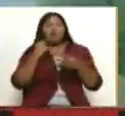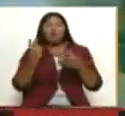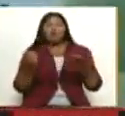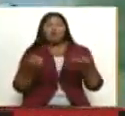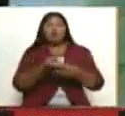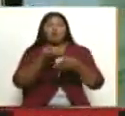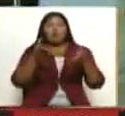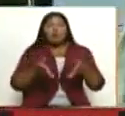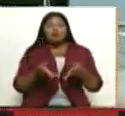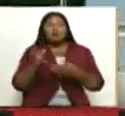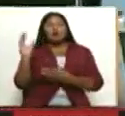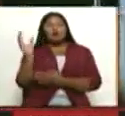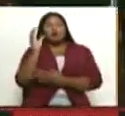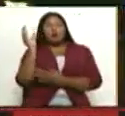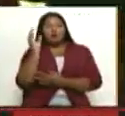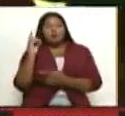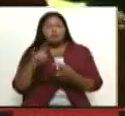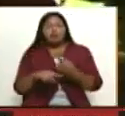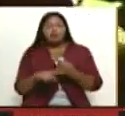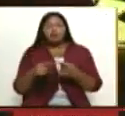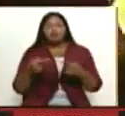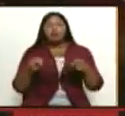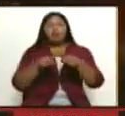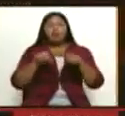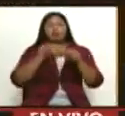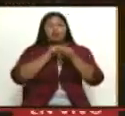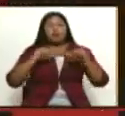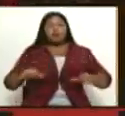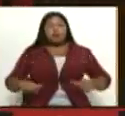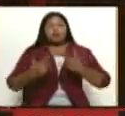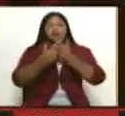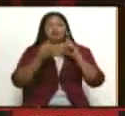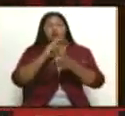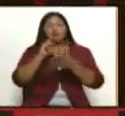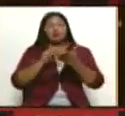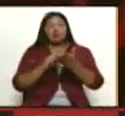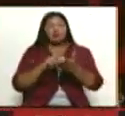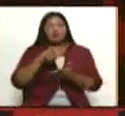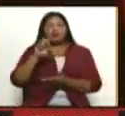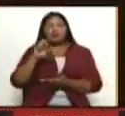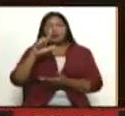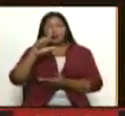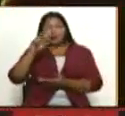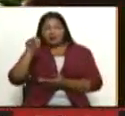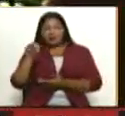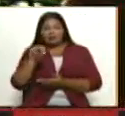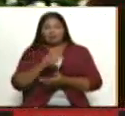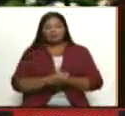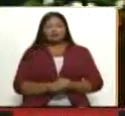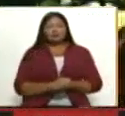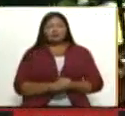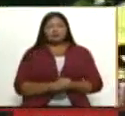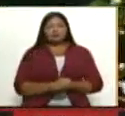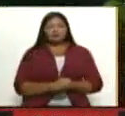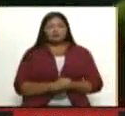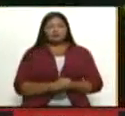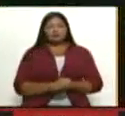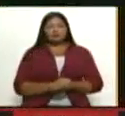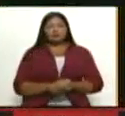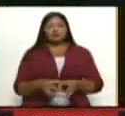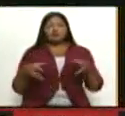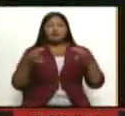de la República de Colombia y del Ejército de Liberación Nacional, ELN, a los países